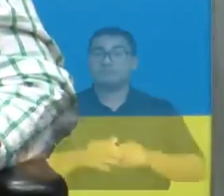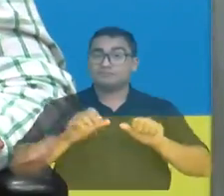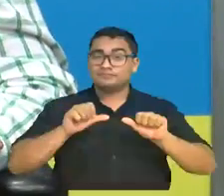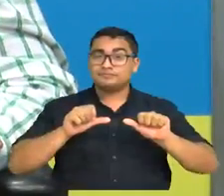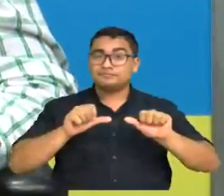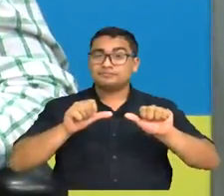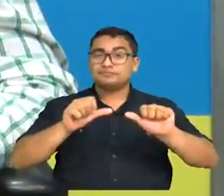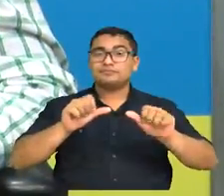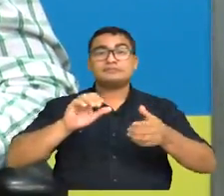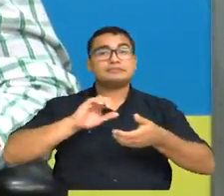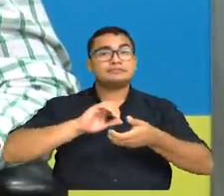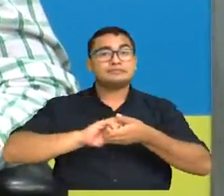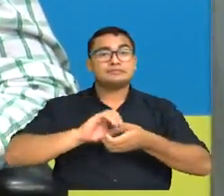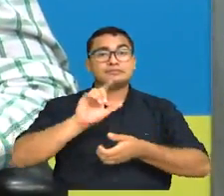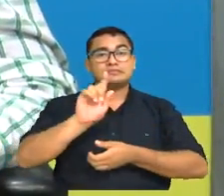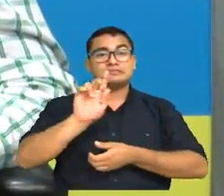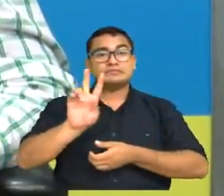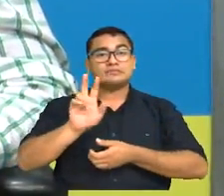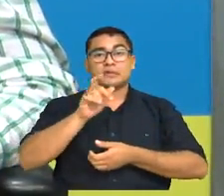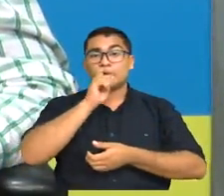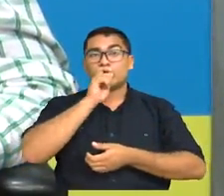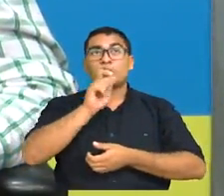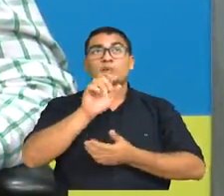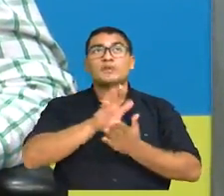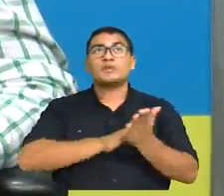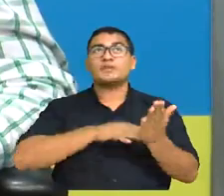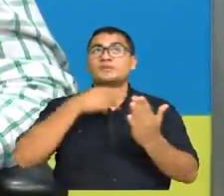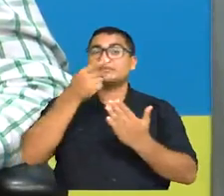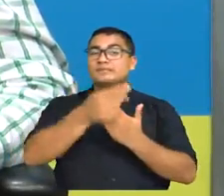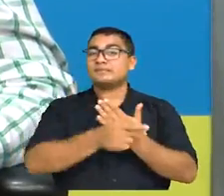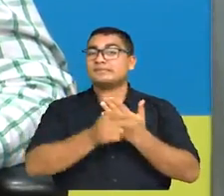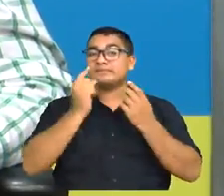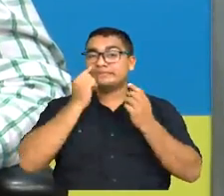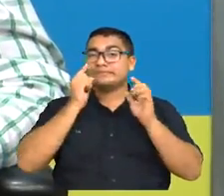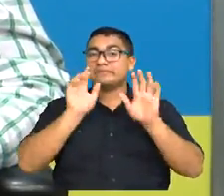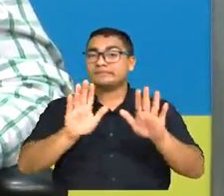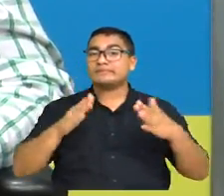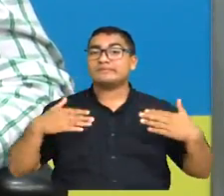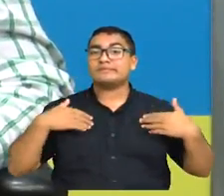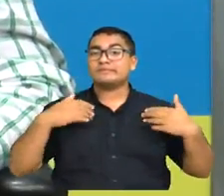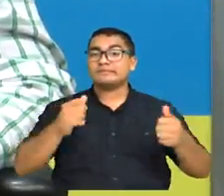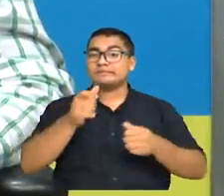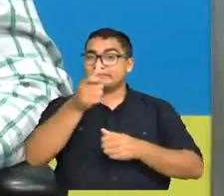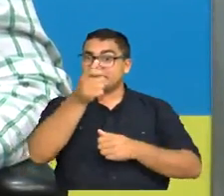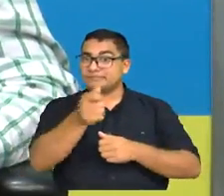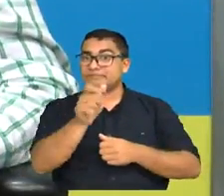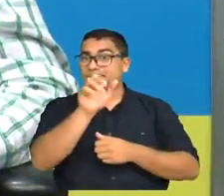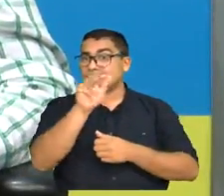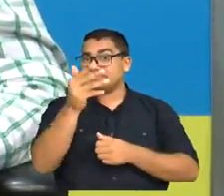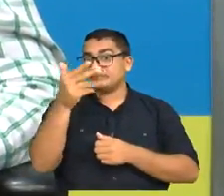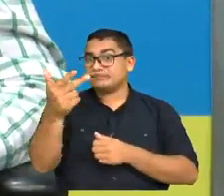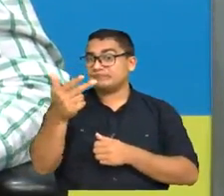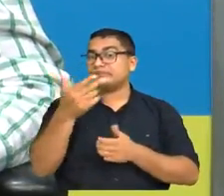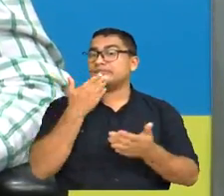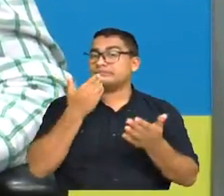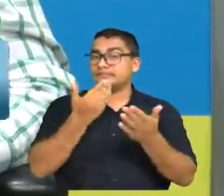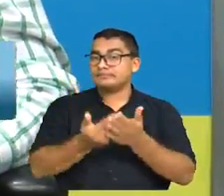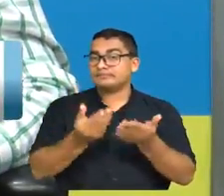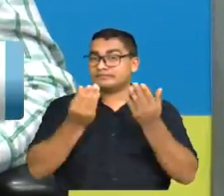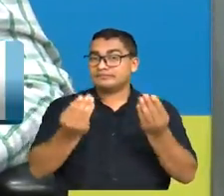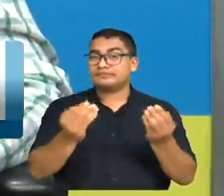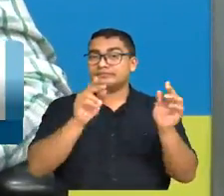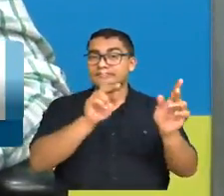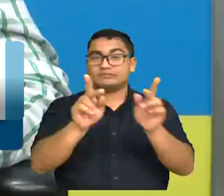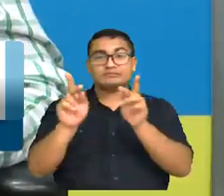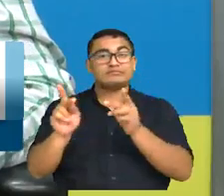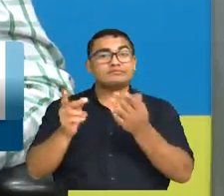estamos de regreso, amigos televidentes, en su gustado programa Prevenir en Salud a través de la frecuencia del canal 98. Gracias también a todas las